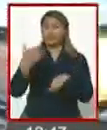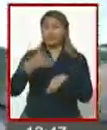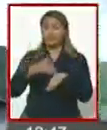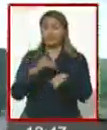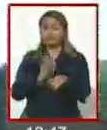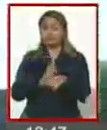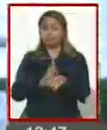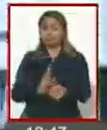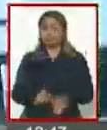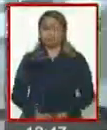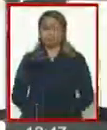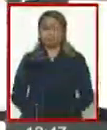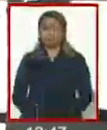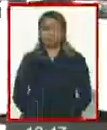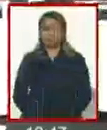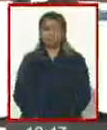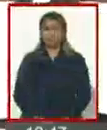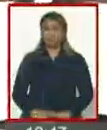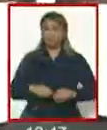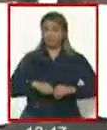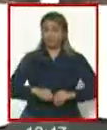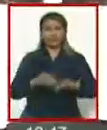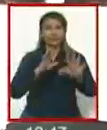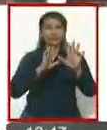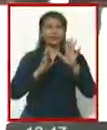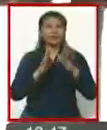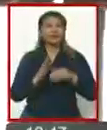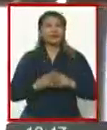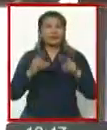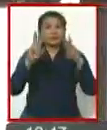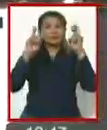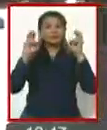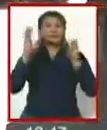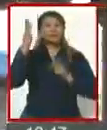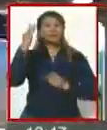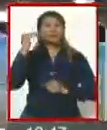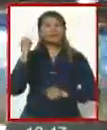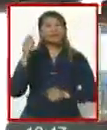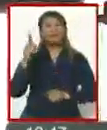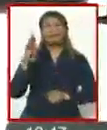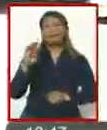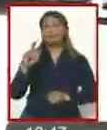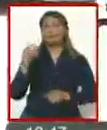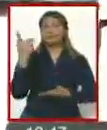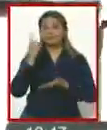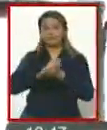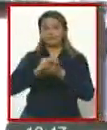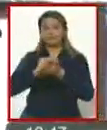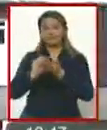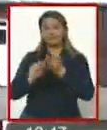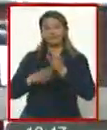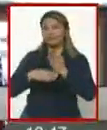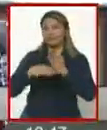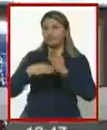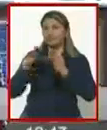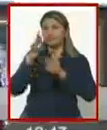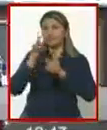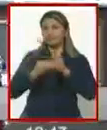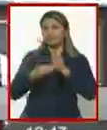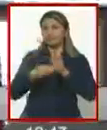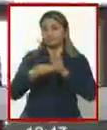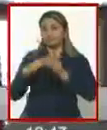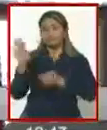nuevamente por los médicos. Seguimos hablando acerca de este tema porque Alberto Lozada, ex secretario ejecutivo de la Federación